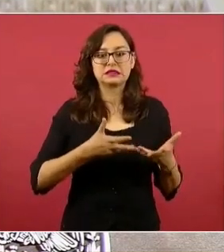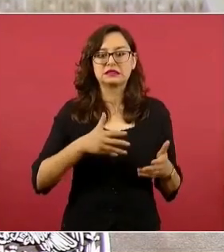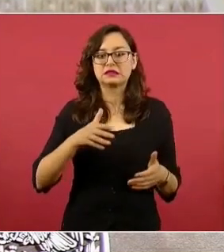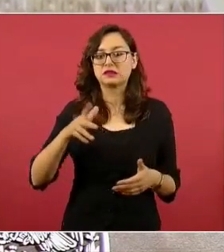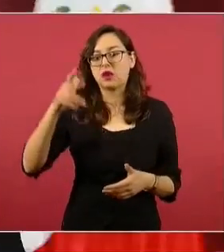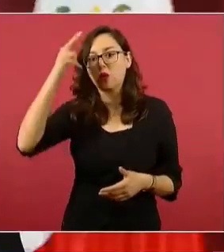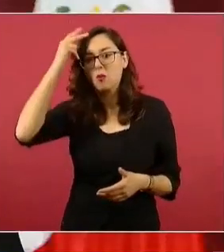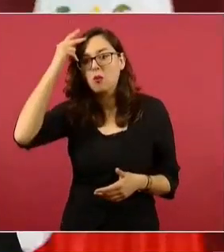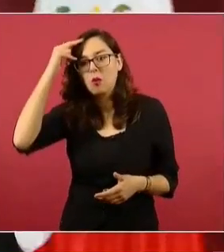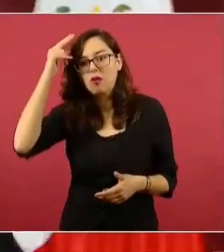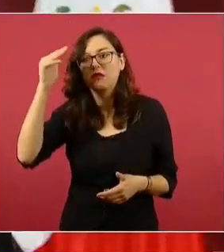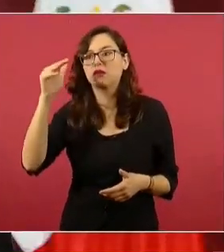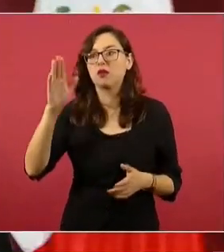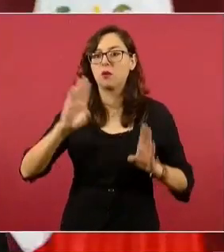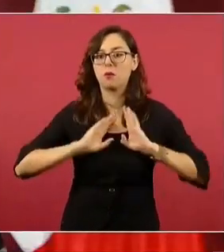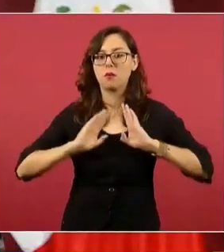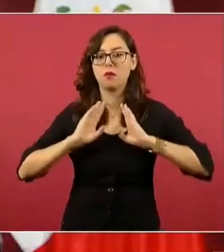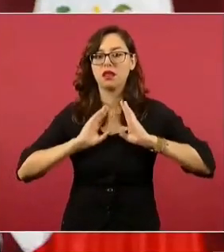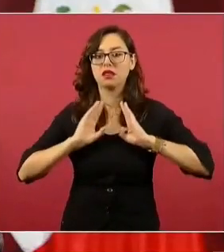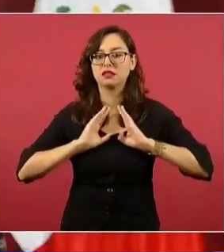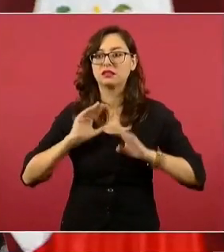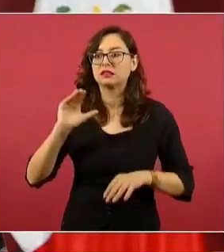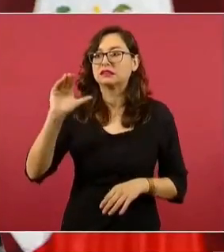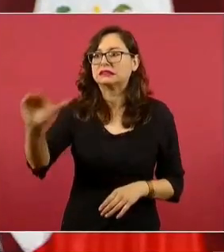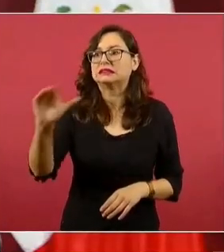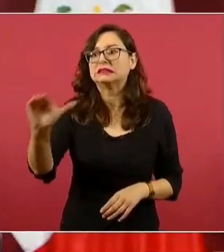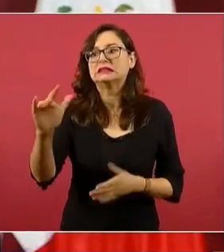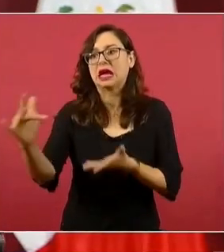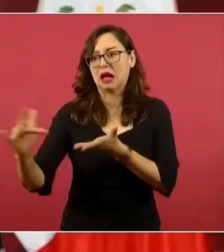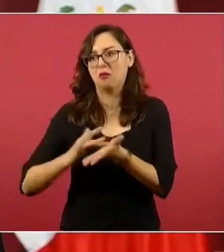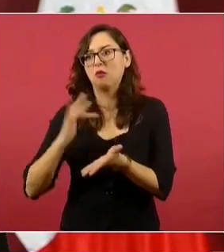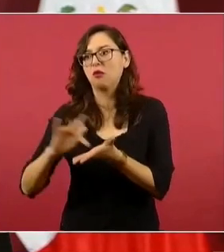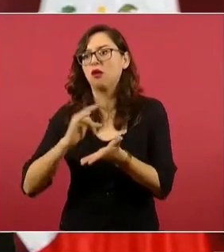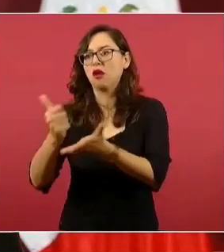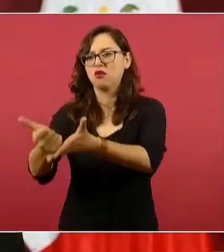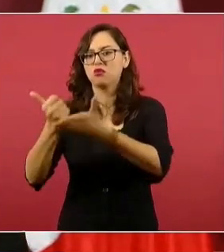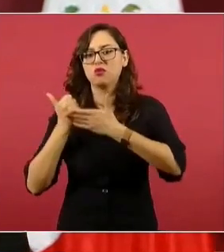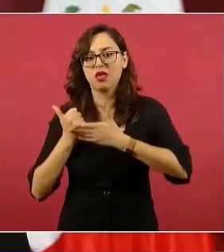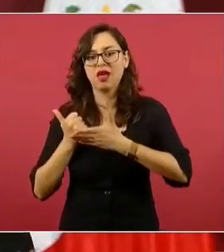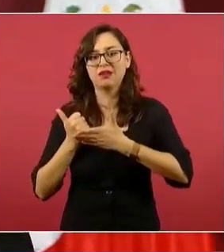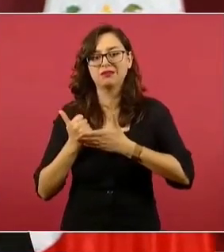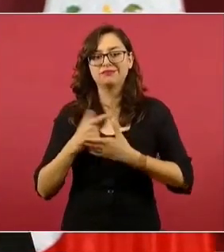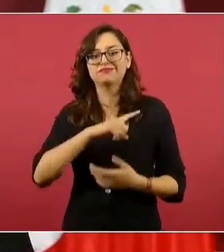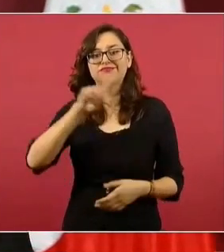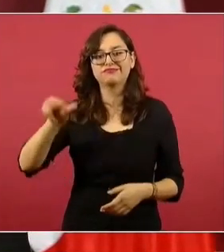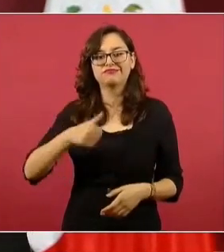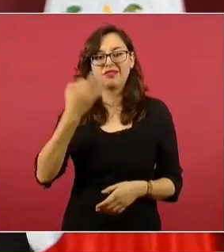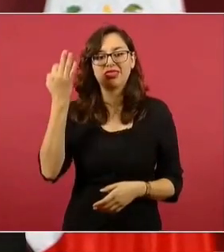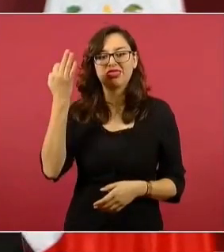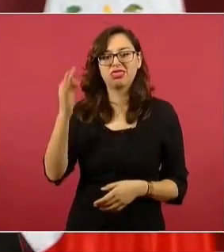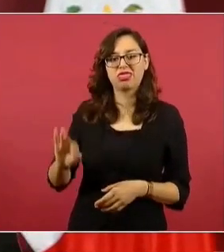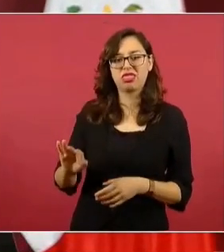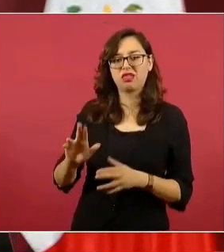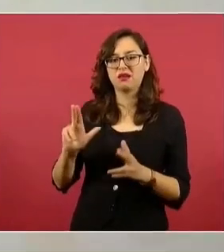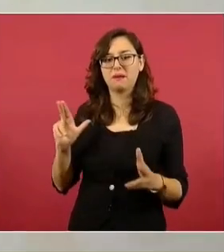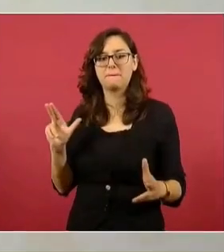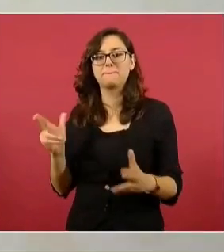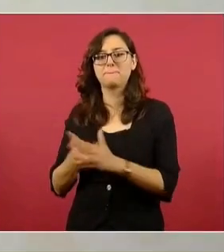porfiristas, que son los que lo traicionan y lo asesinan. Entonces, ¿cuál es la lección?